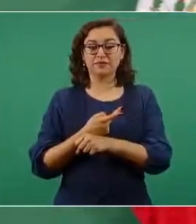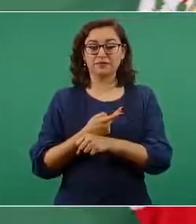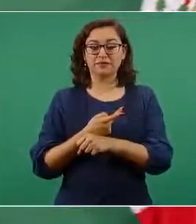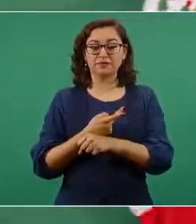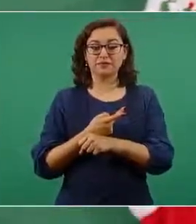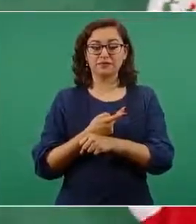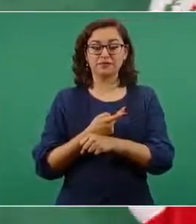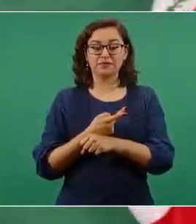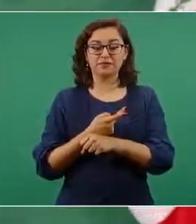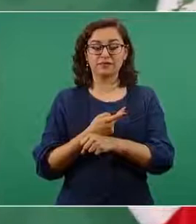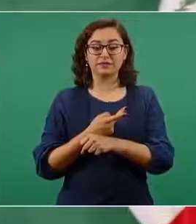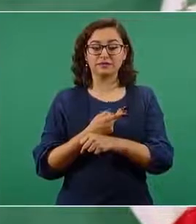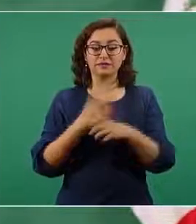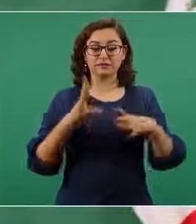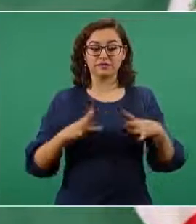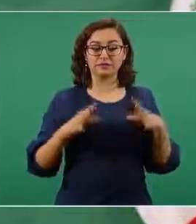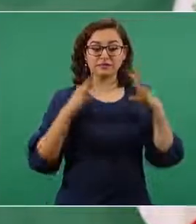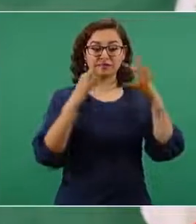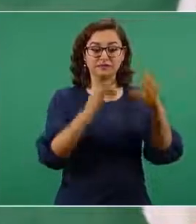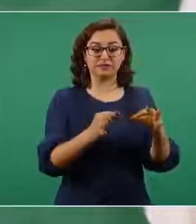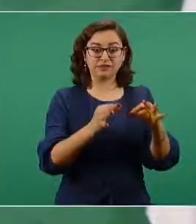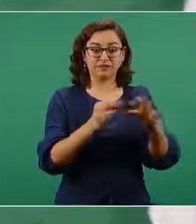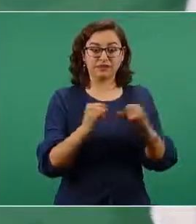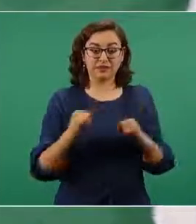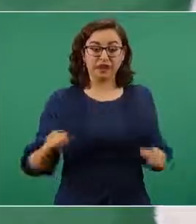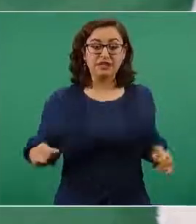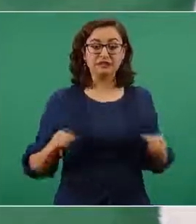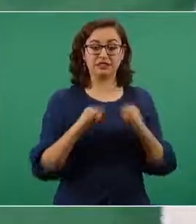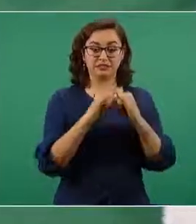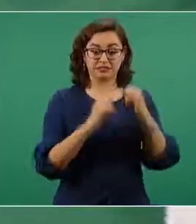para la Competencia,